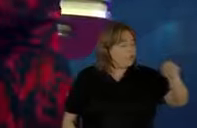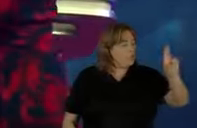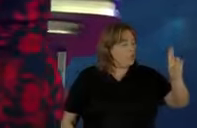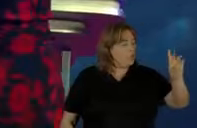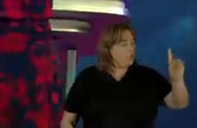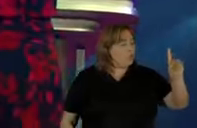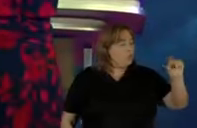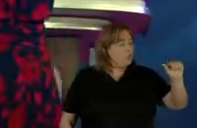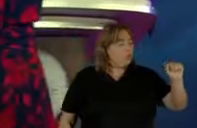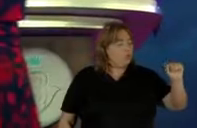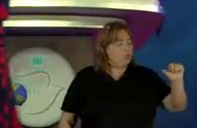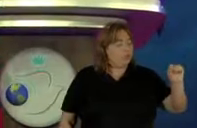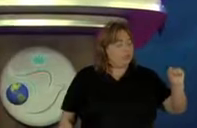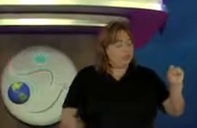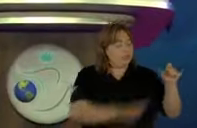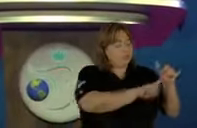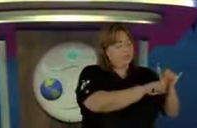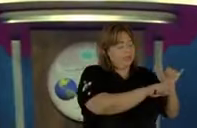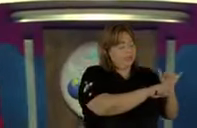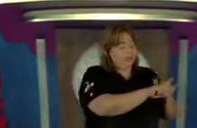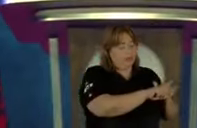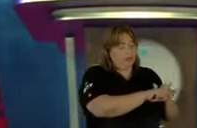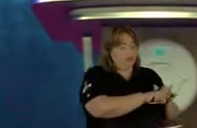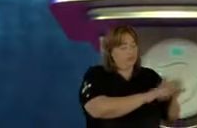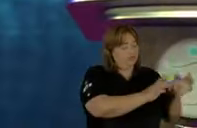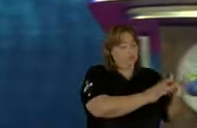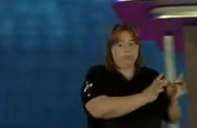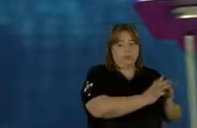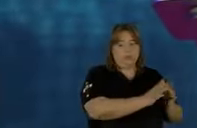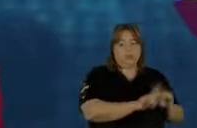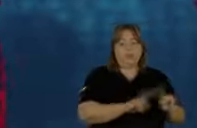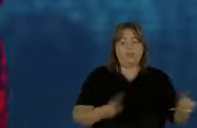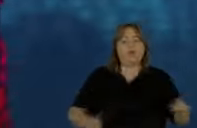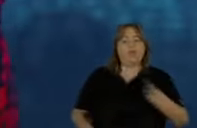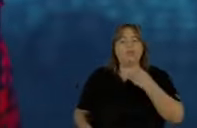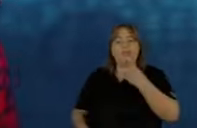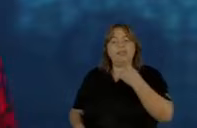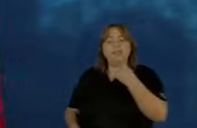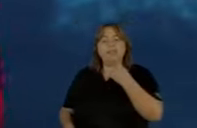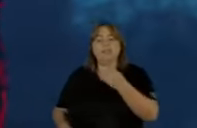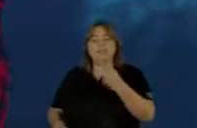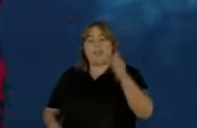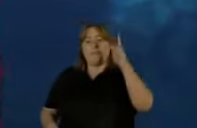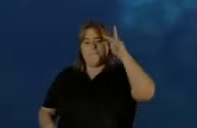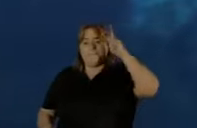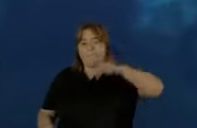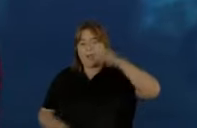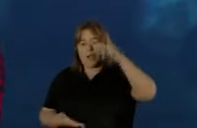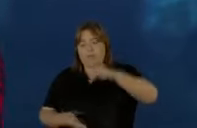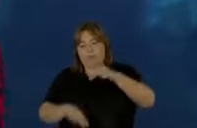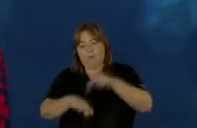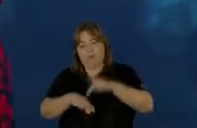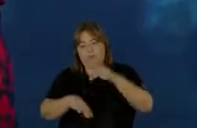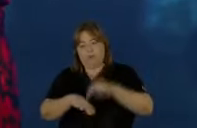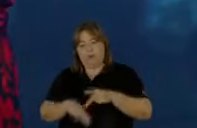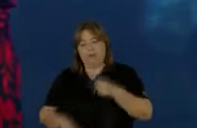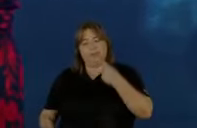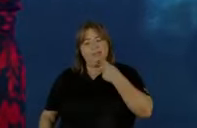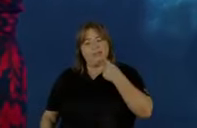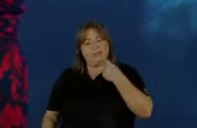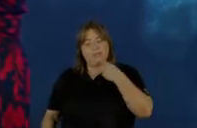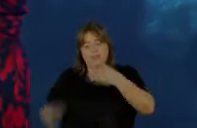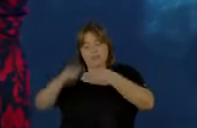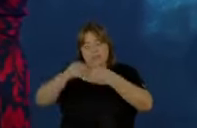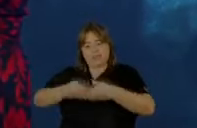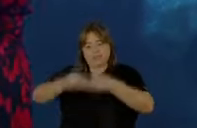Era parte de la intimidad, de la relación. Pero la Biblia dice, el apóstol Pablo, recalcando, saludad